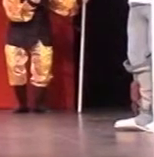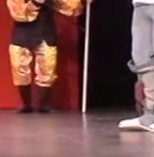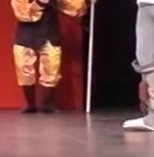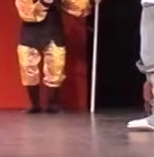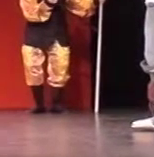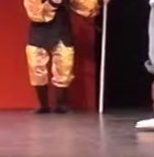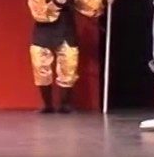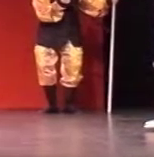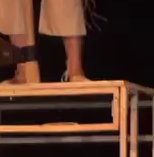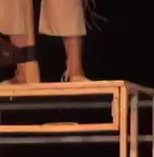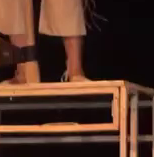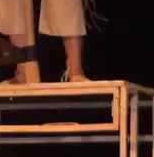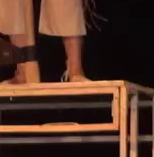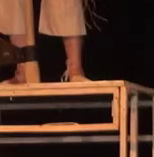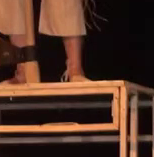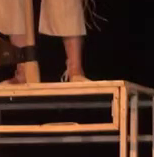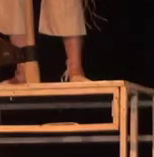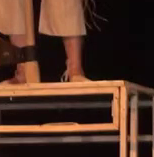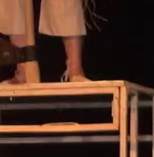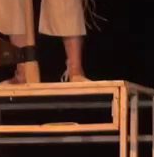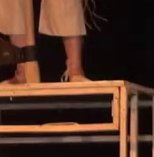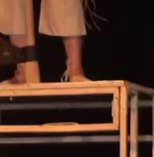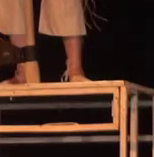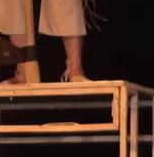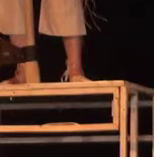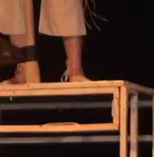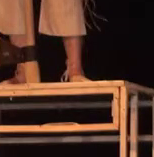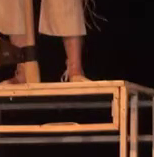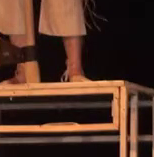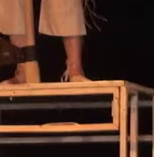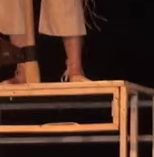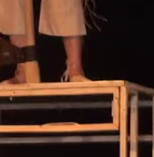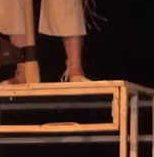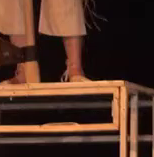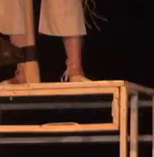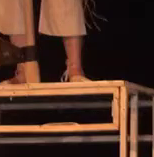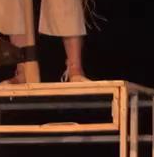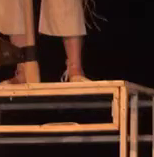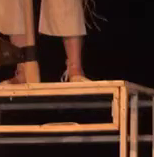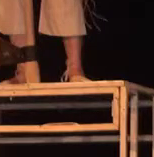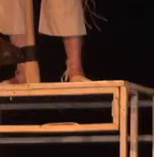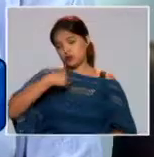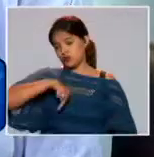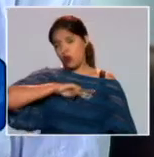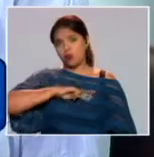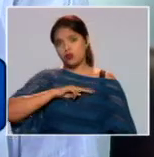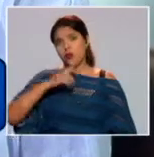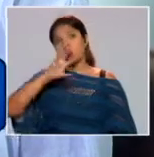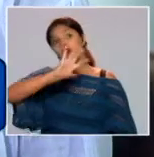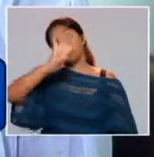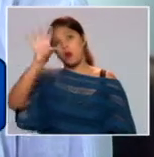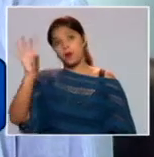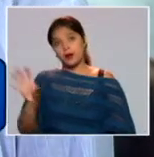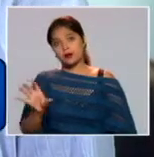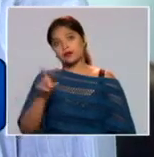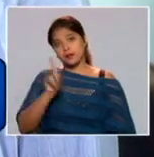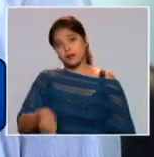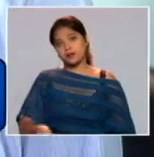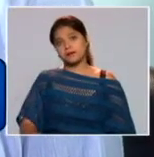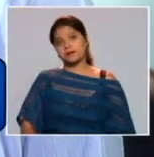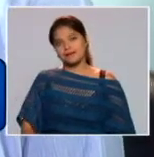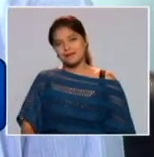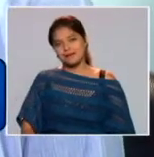interesante digamos en estos momentos por los que atraviesan nuestros nosotros mismos y nuestros los países hermanos